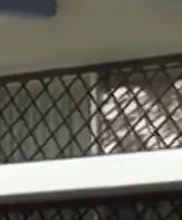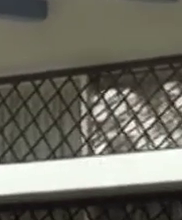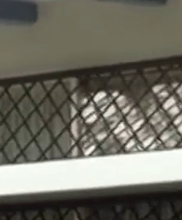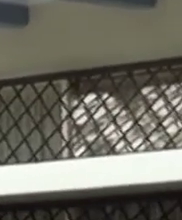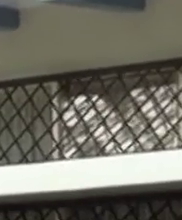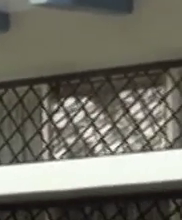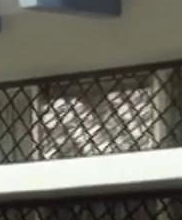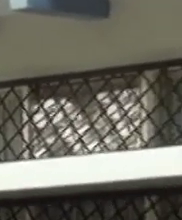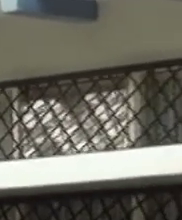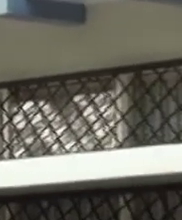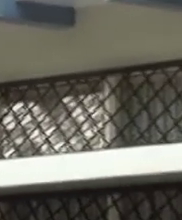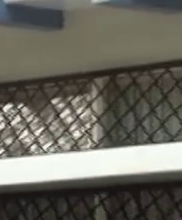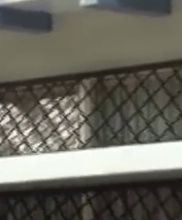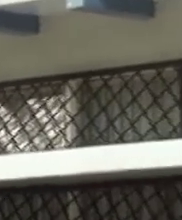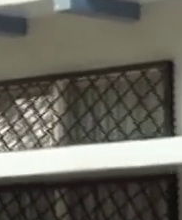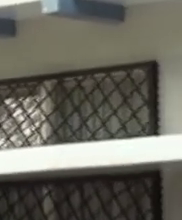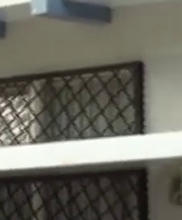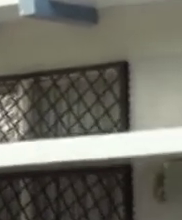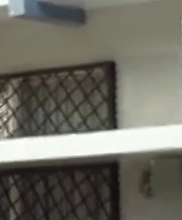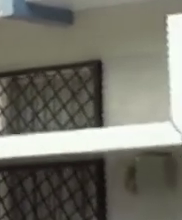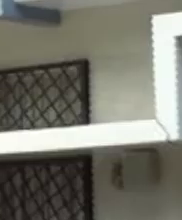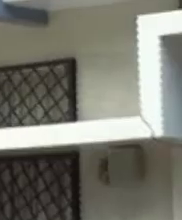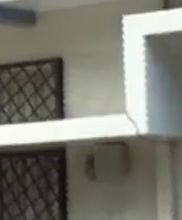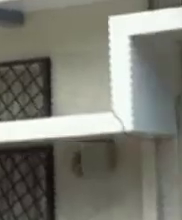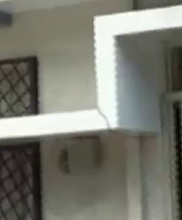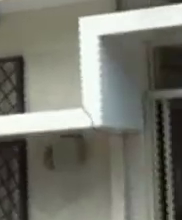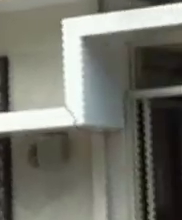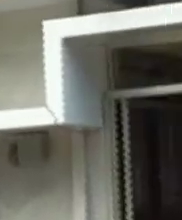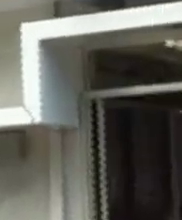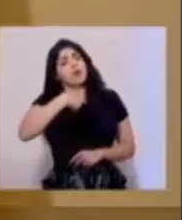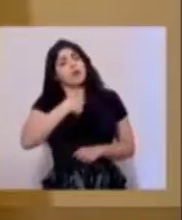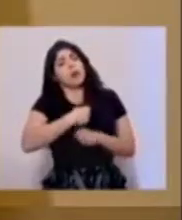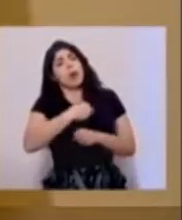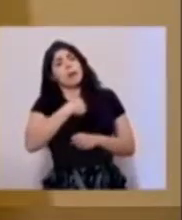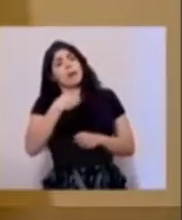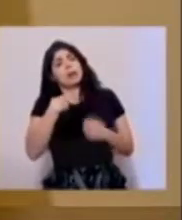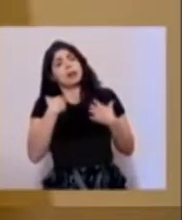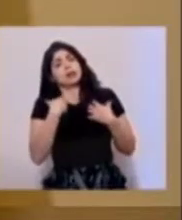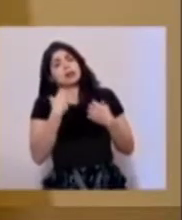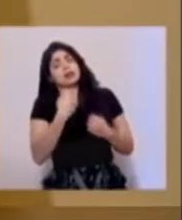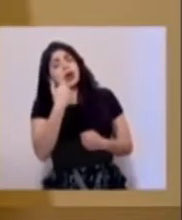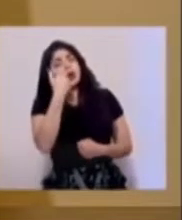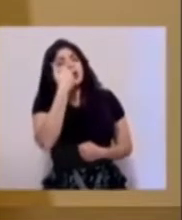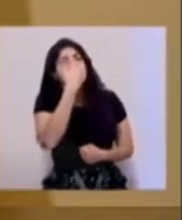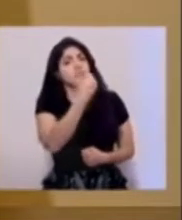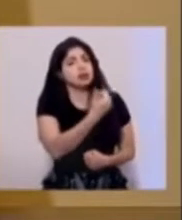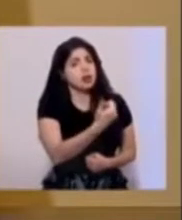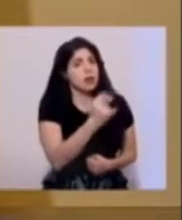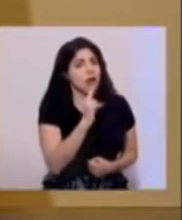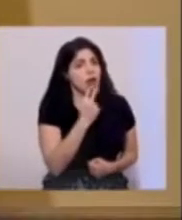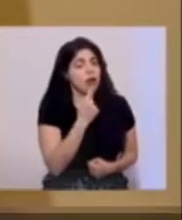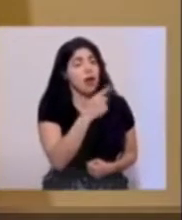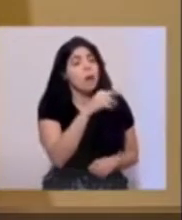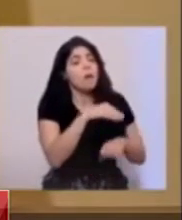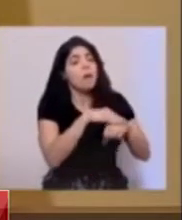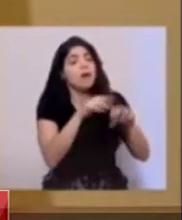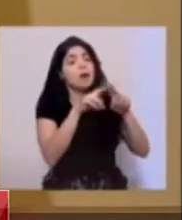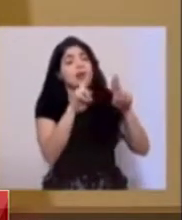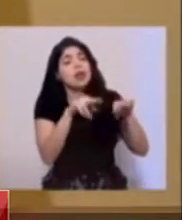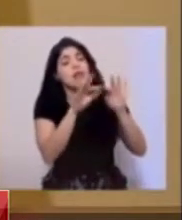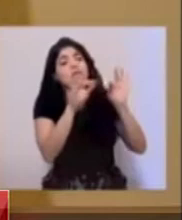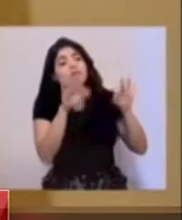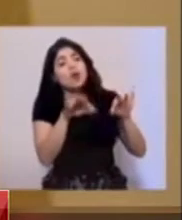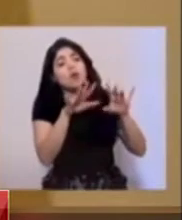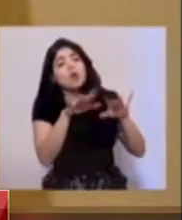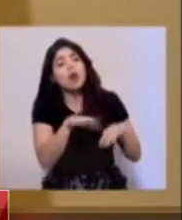solicitar información financiera o requerirá el llenado de un formulario en línea. Le solicitan llenar un formulario en línea